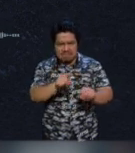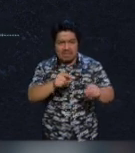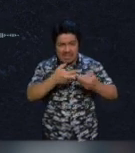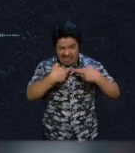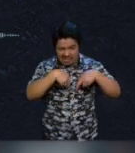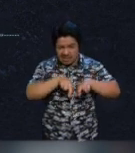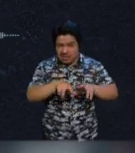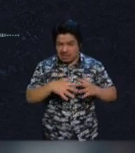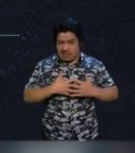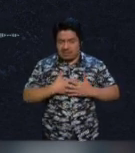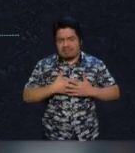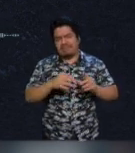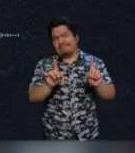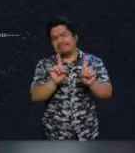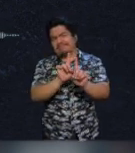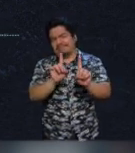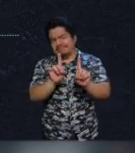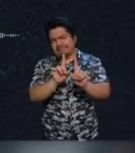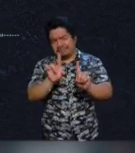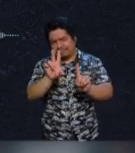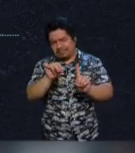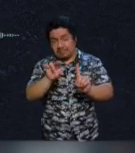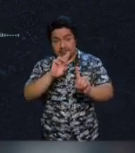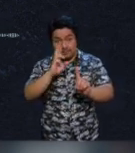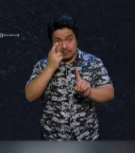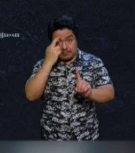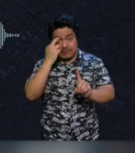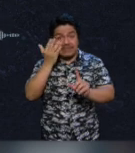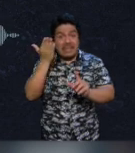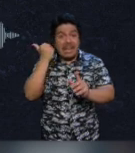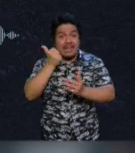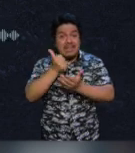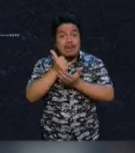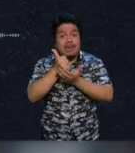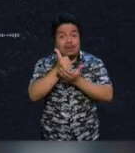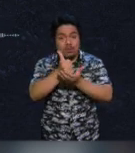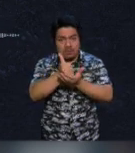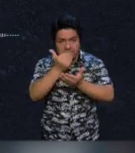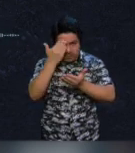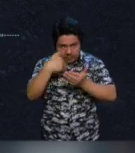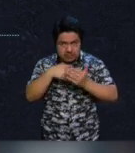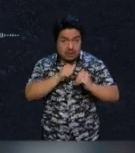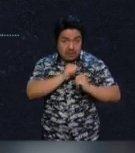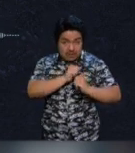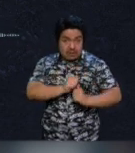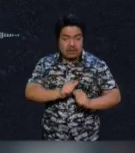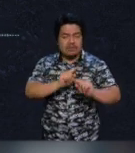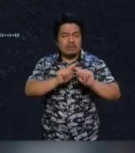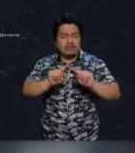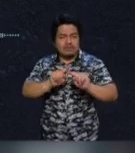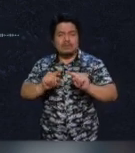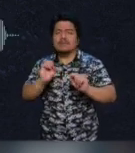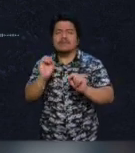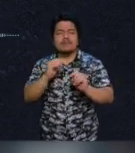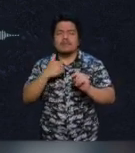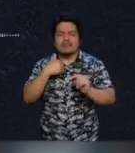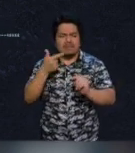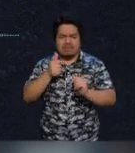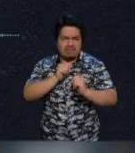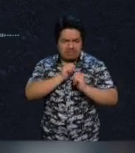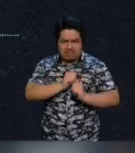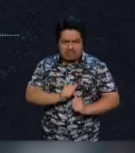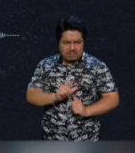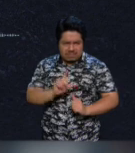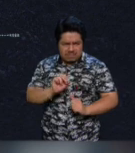representan cuando tuvieron que ayudarme. Y no hablo de la militancia, hablo de las dirigencias. Pues tampoco yo era la candidata de Alito.